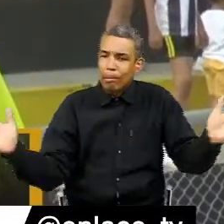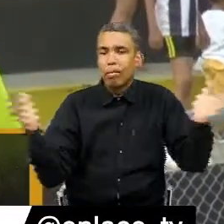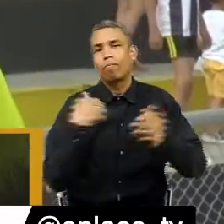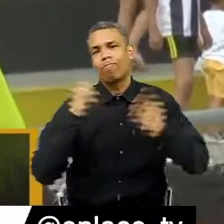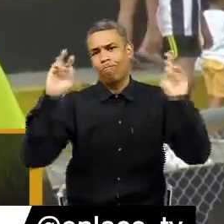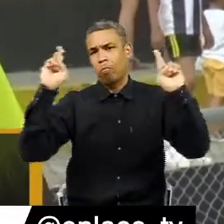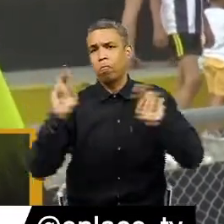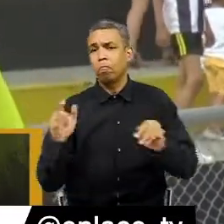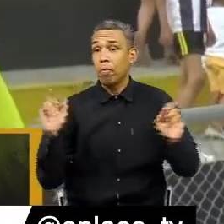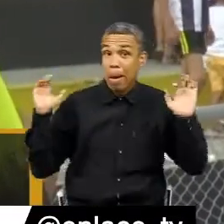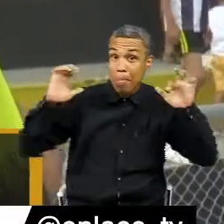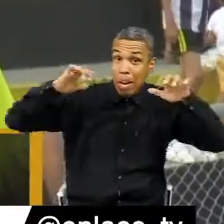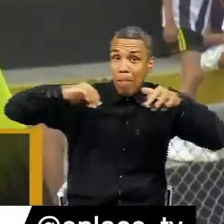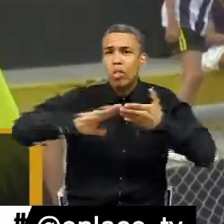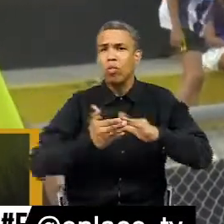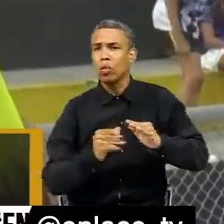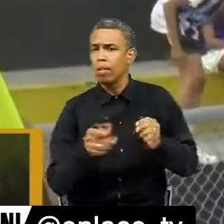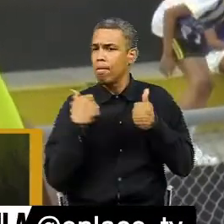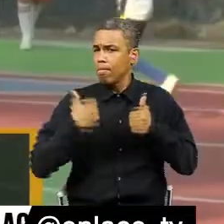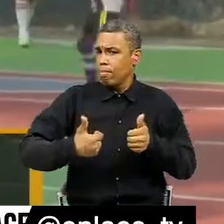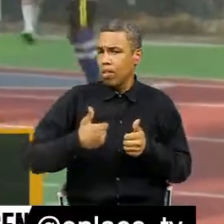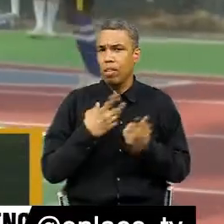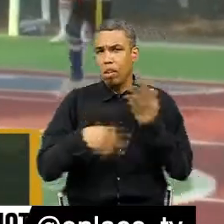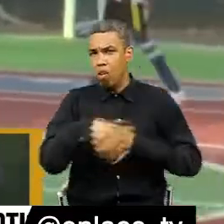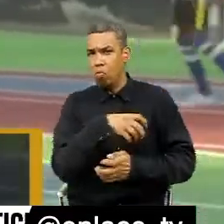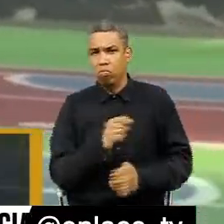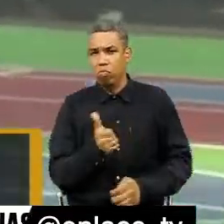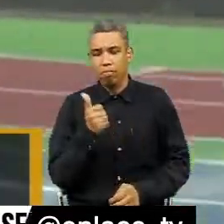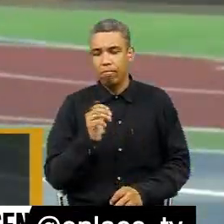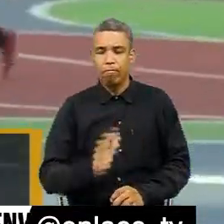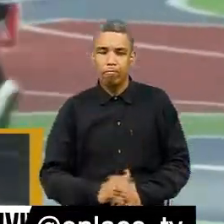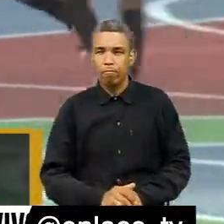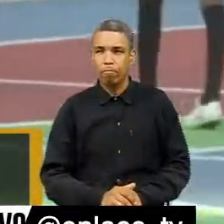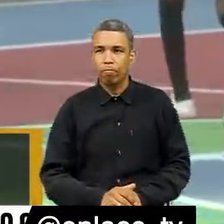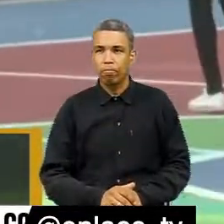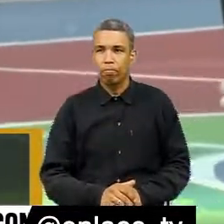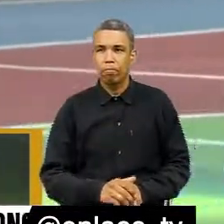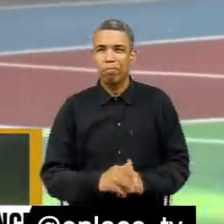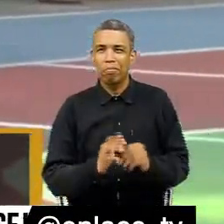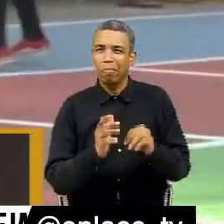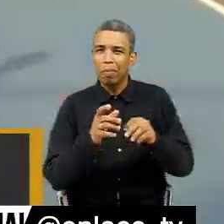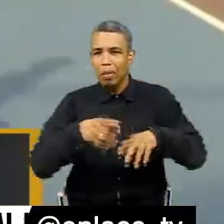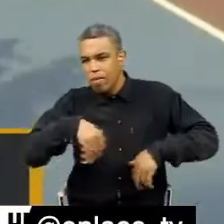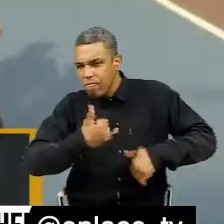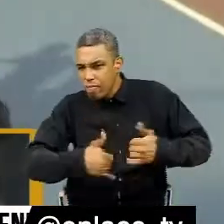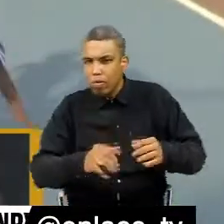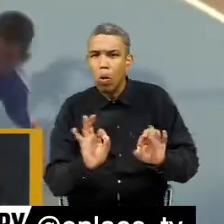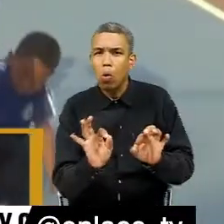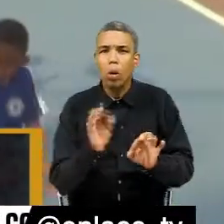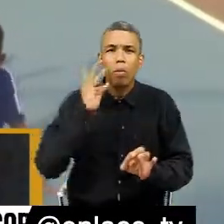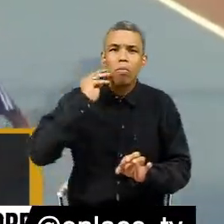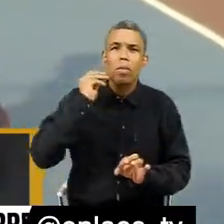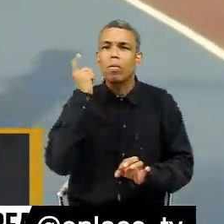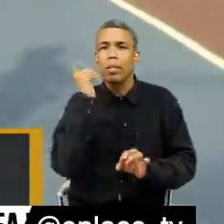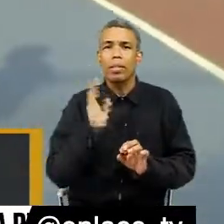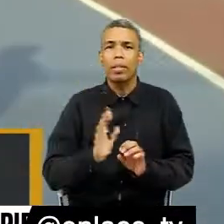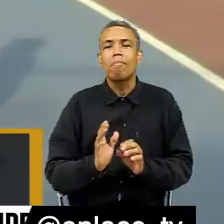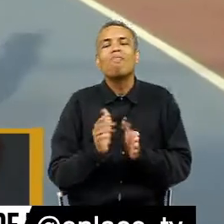portamos muy bien y eso estuvo excelente para los muchachos. No importaban la calidad técnica de los equipos ni la experiencia que ostentaban en